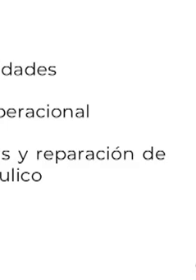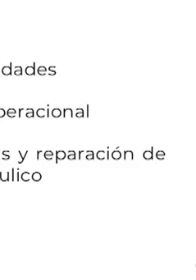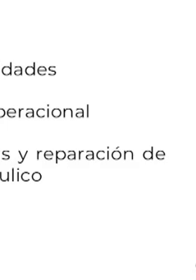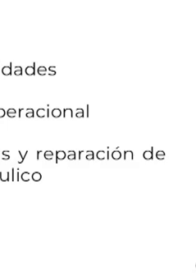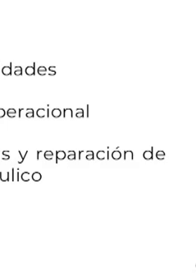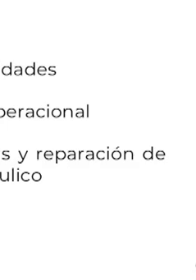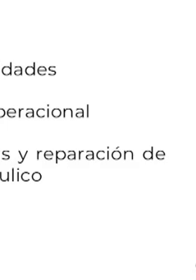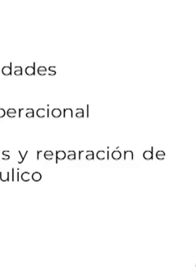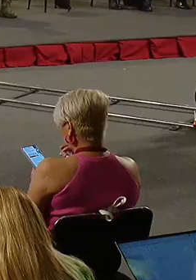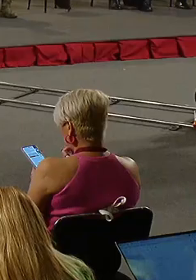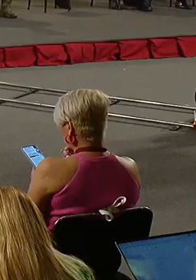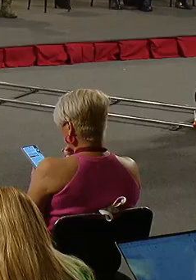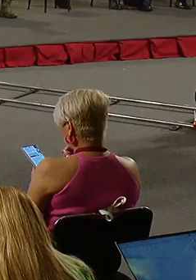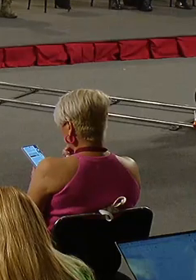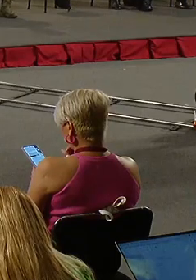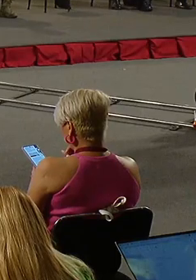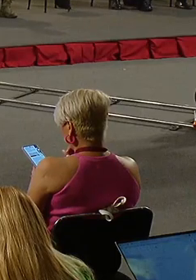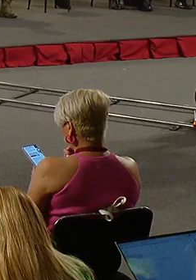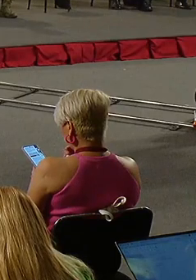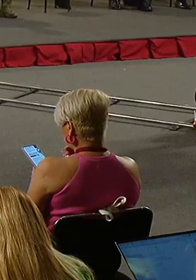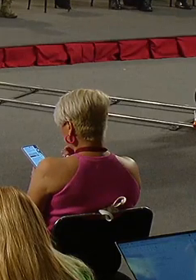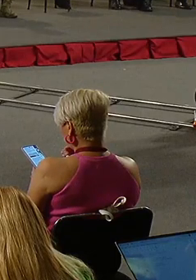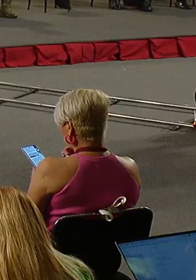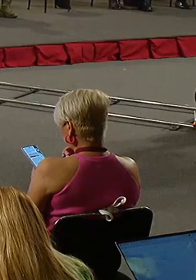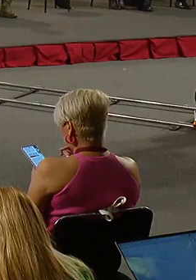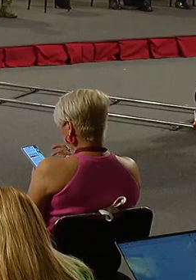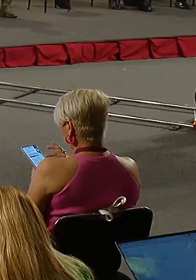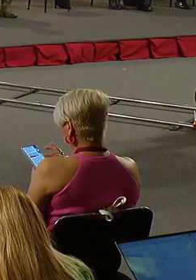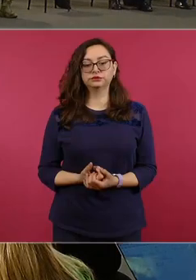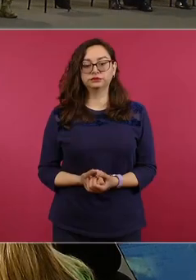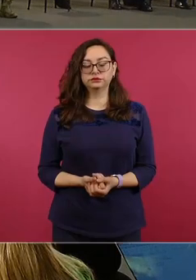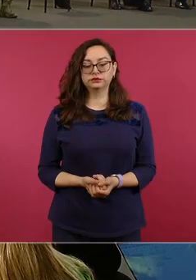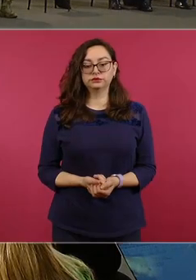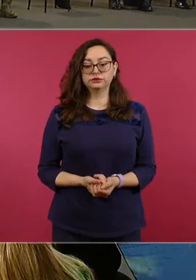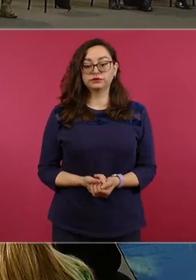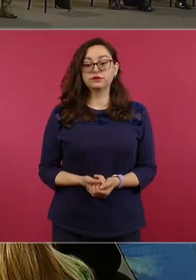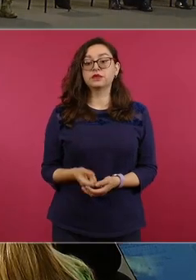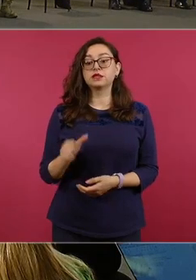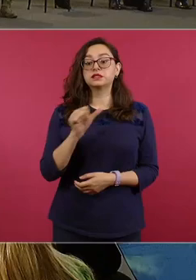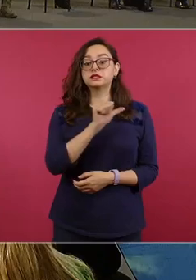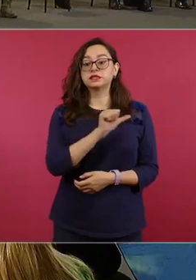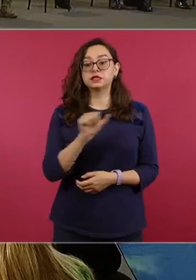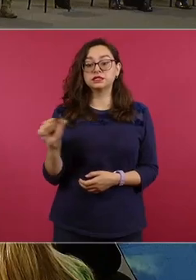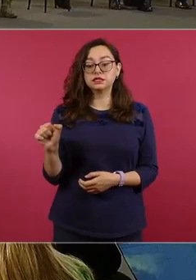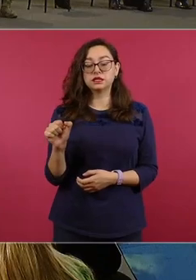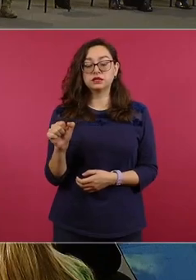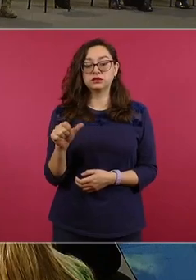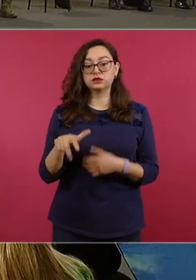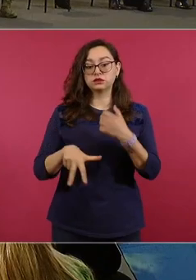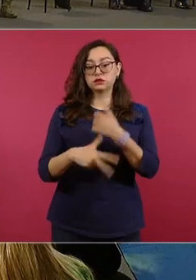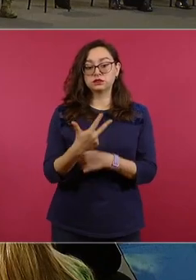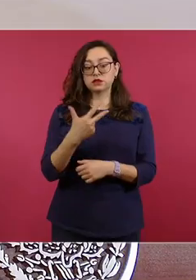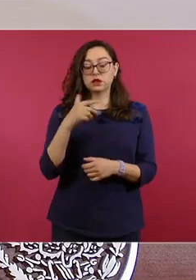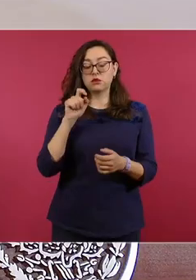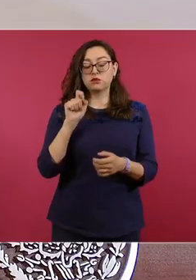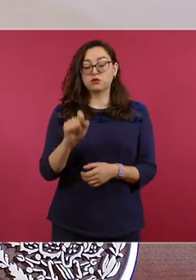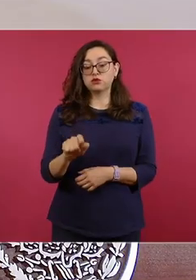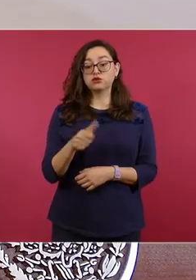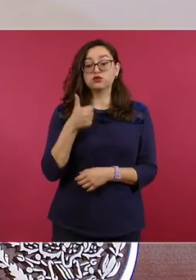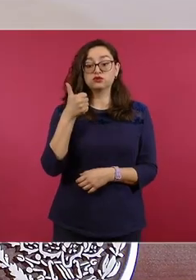La próxima, por favor. Se pagaron 613.6 millones de pesos en obras de adquisiciones para